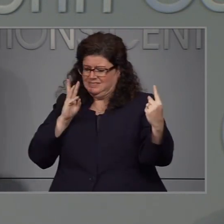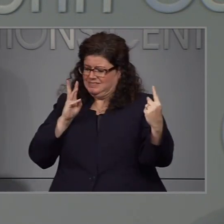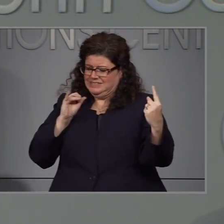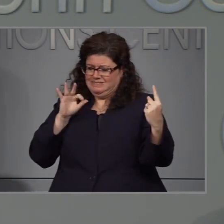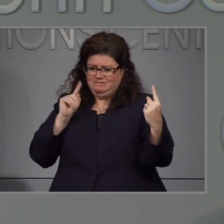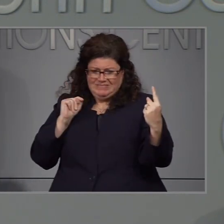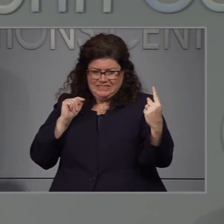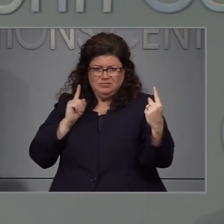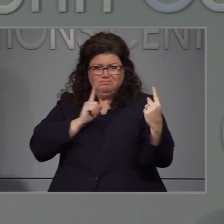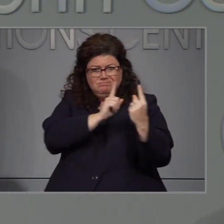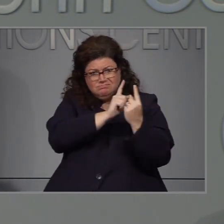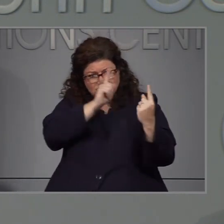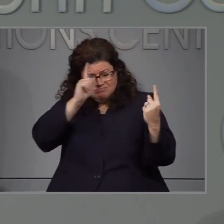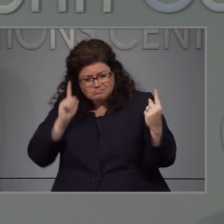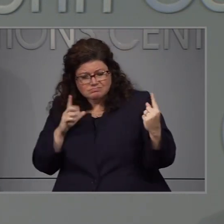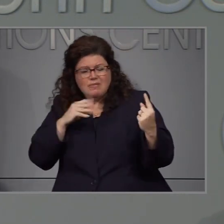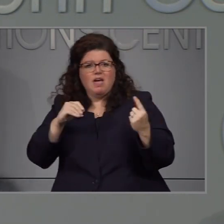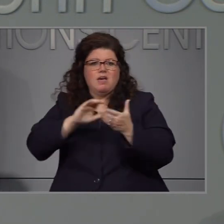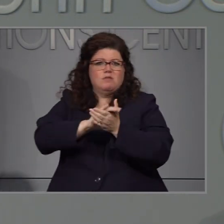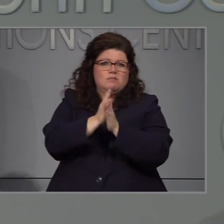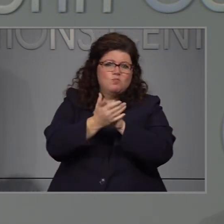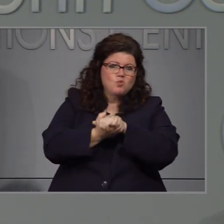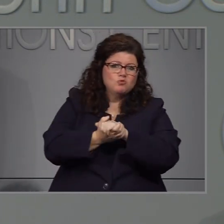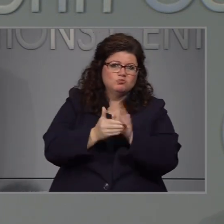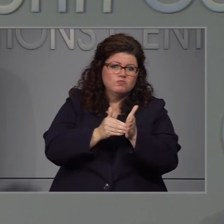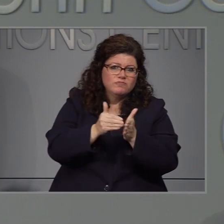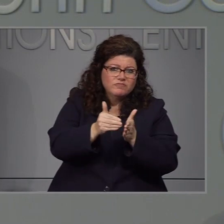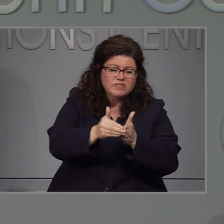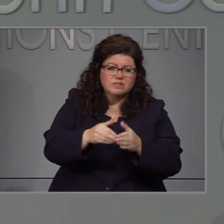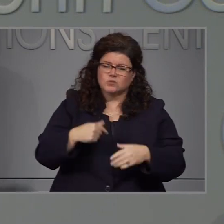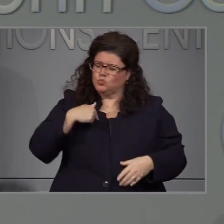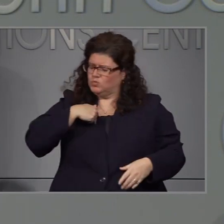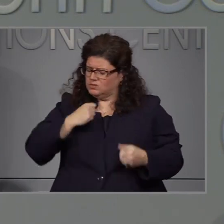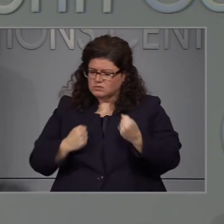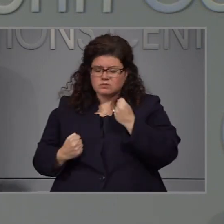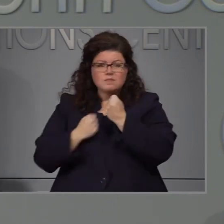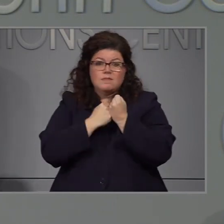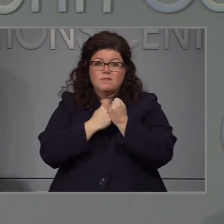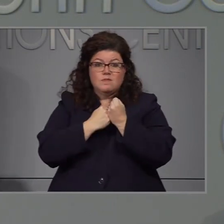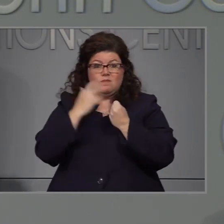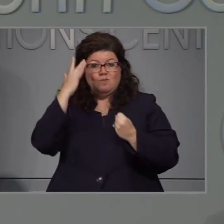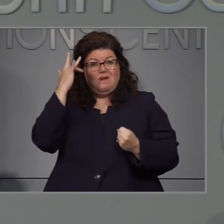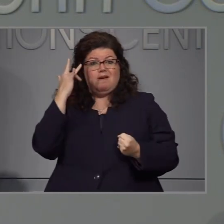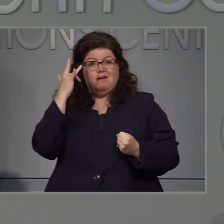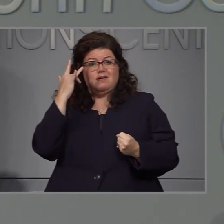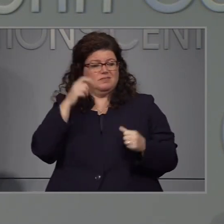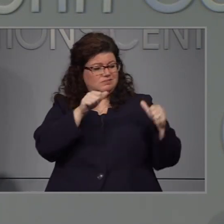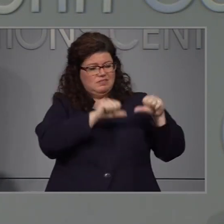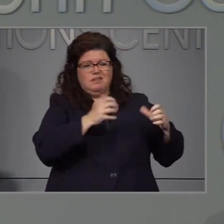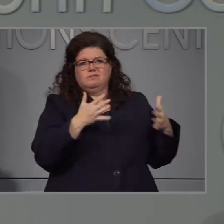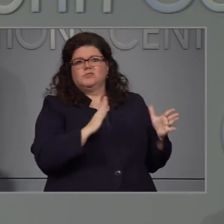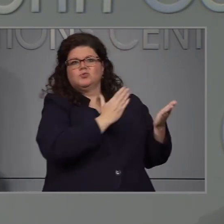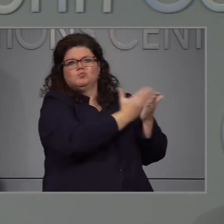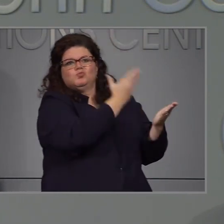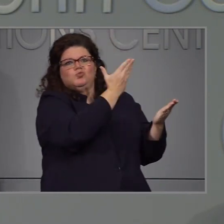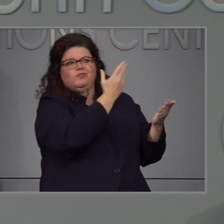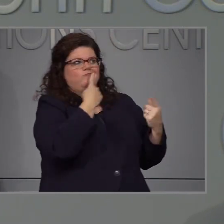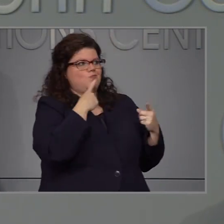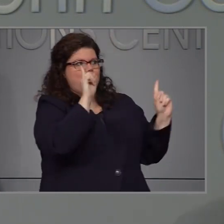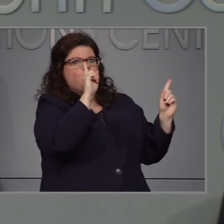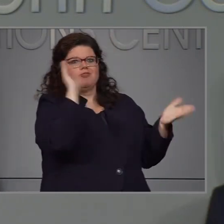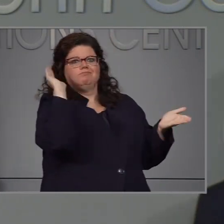las manos frecuentemente. Apoyamos estos métodos porque están